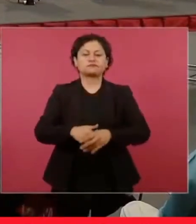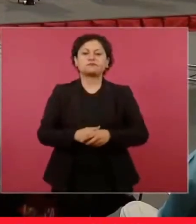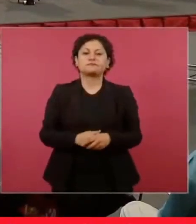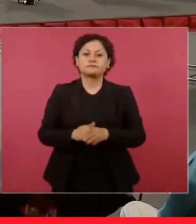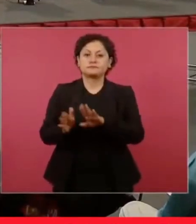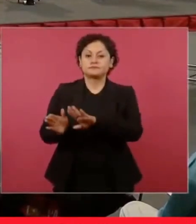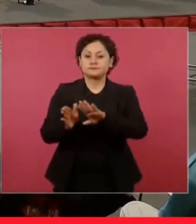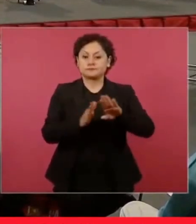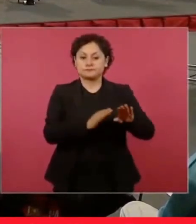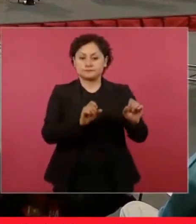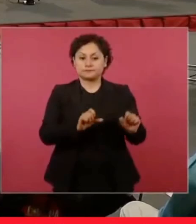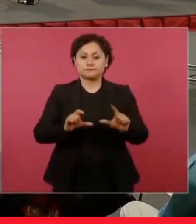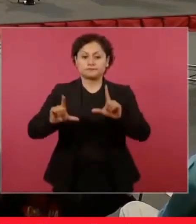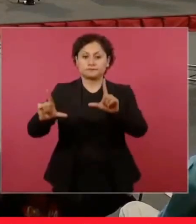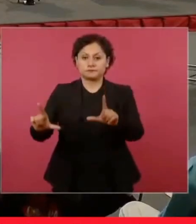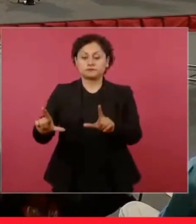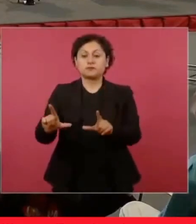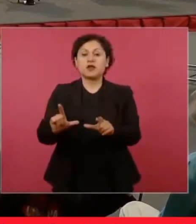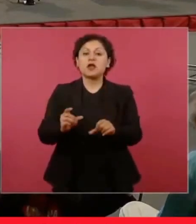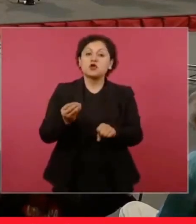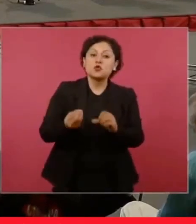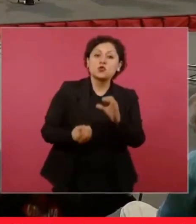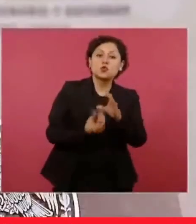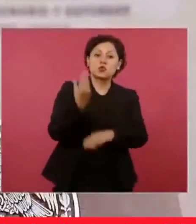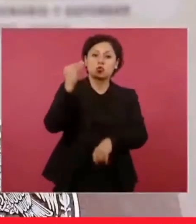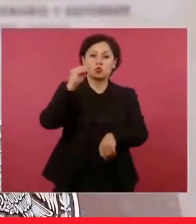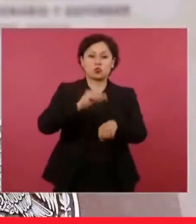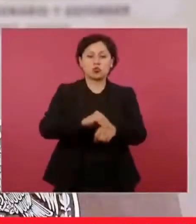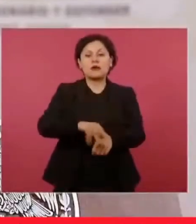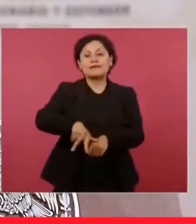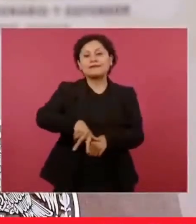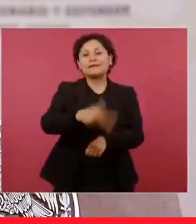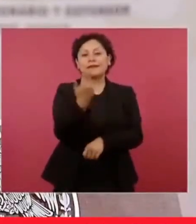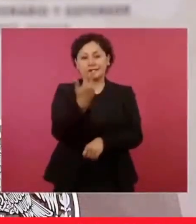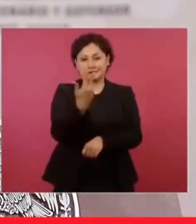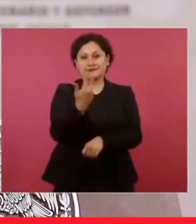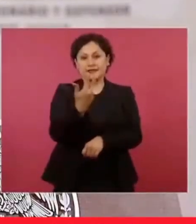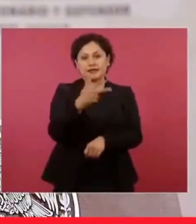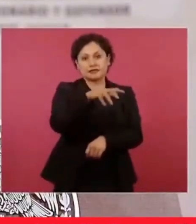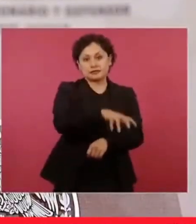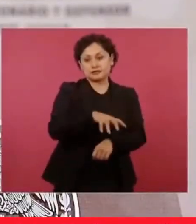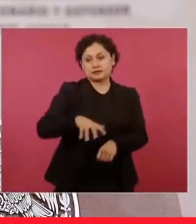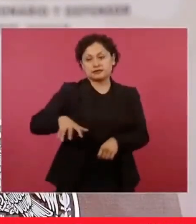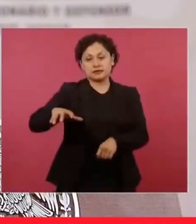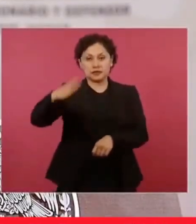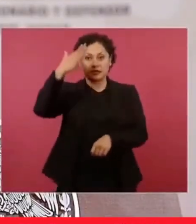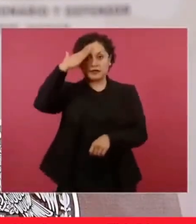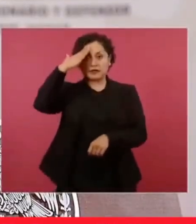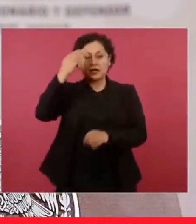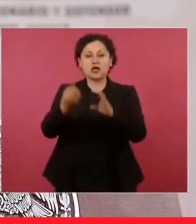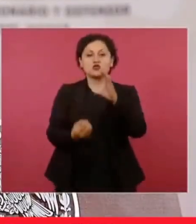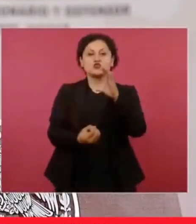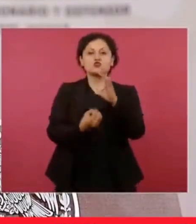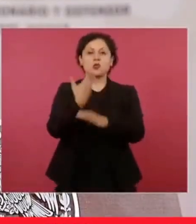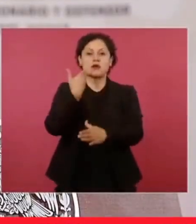Estamos desarrollando 13 centrales de generación de última tecnología a base de